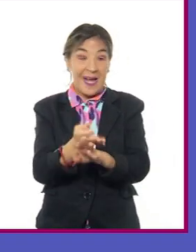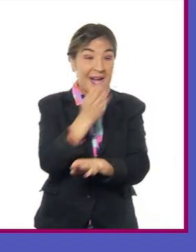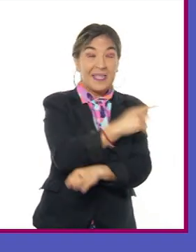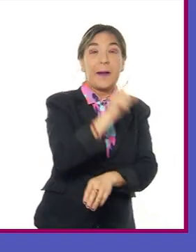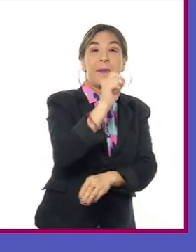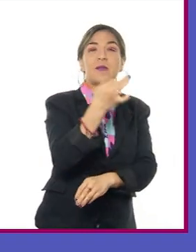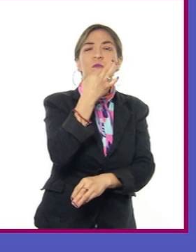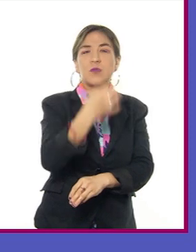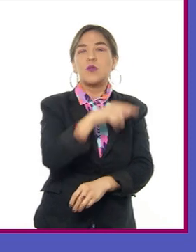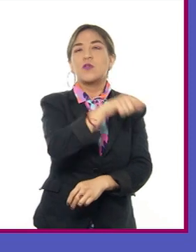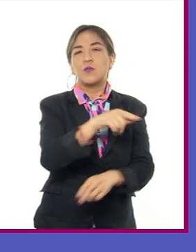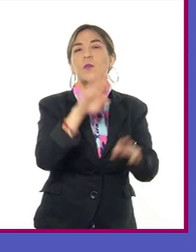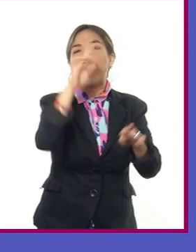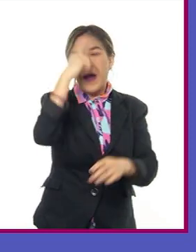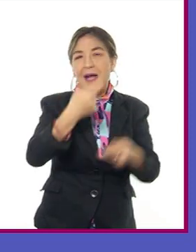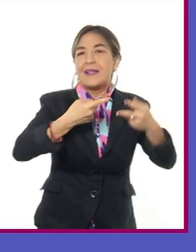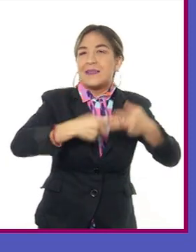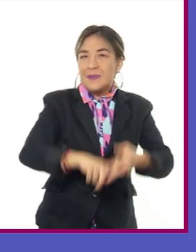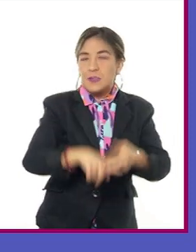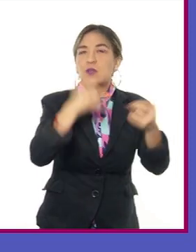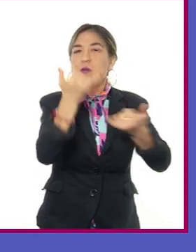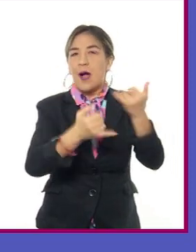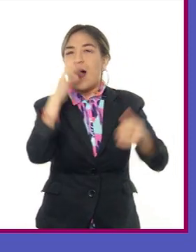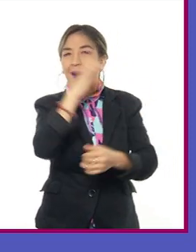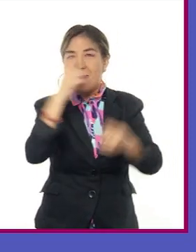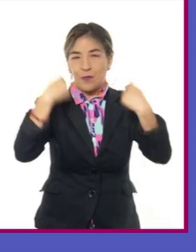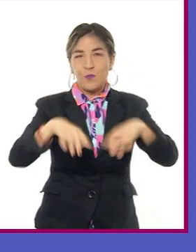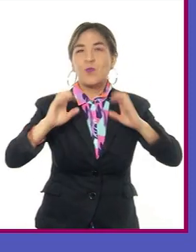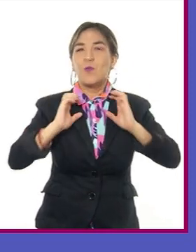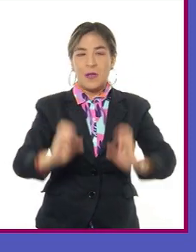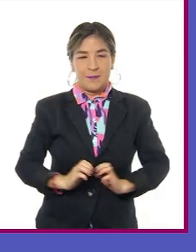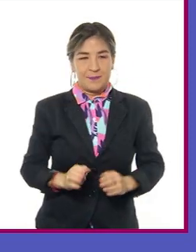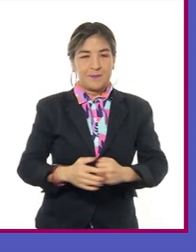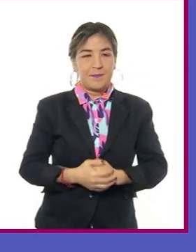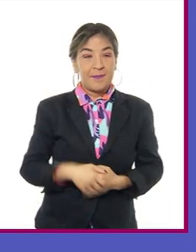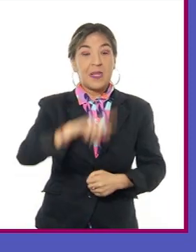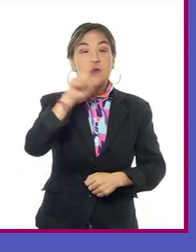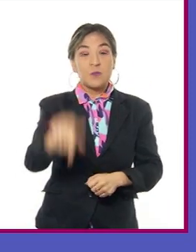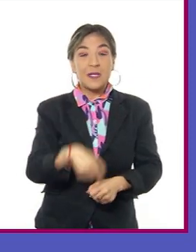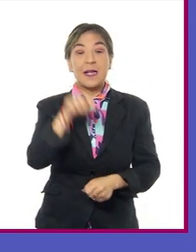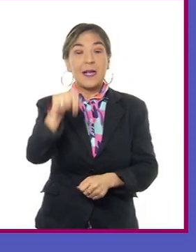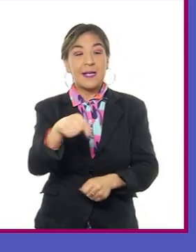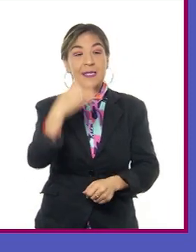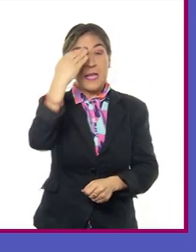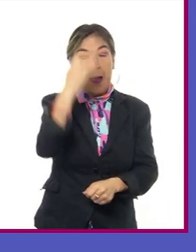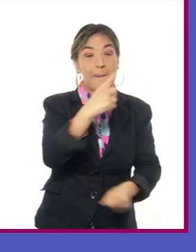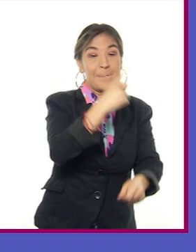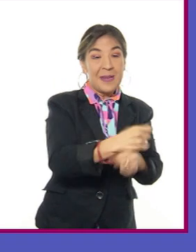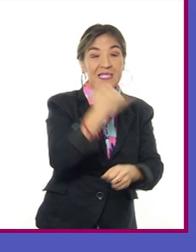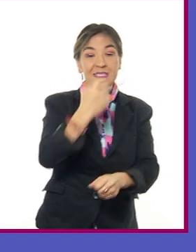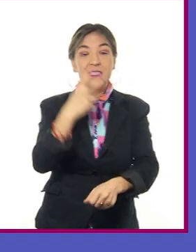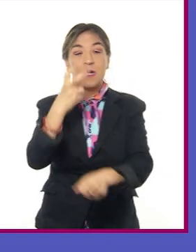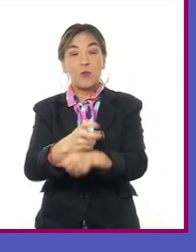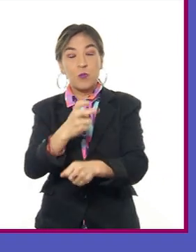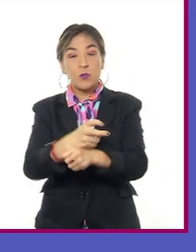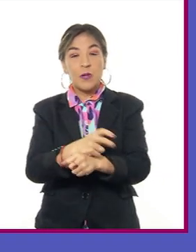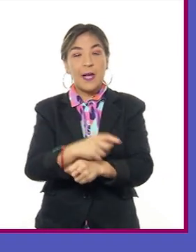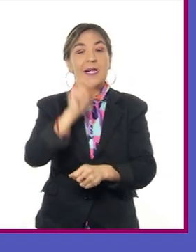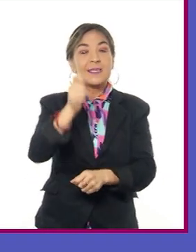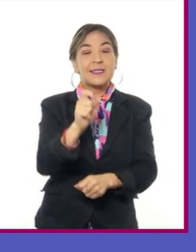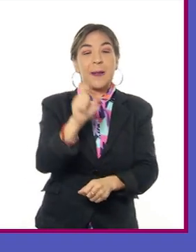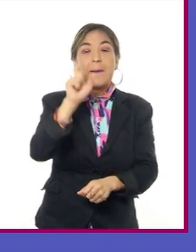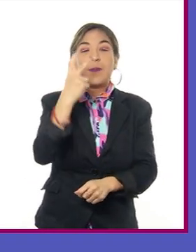partido. Número 3. Habrá intervalos de juego de 2 minutos entre el primer y segundo cuarto, primera